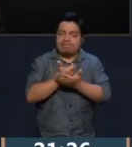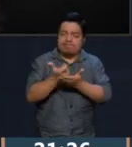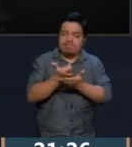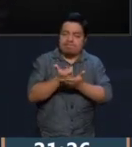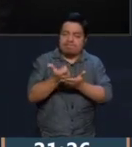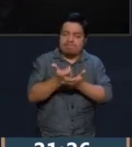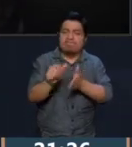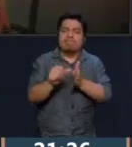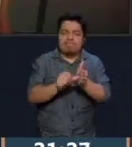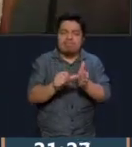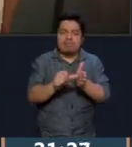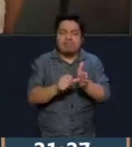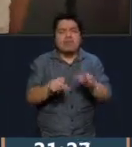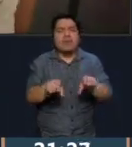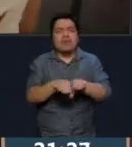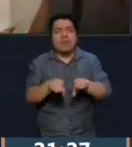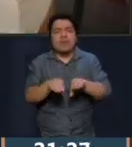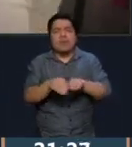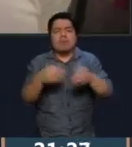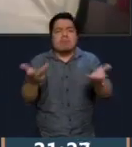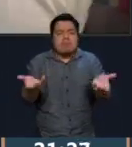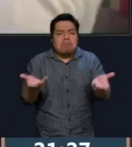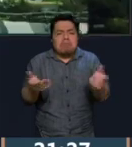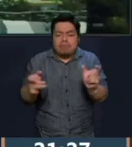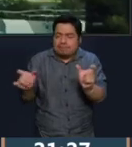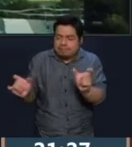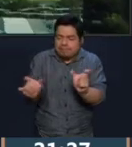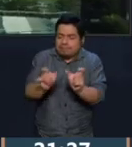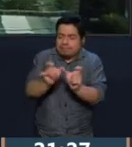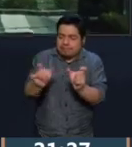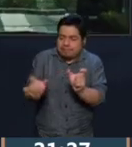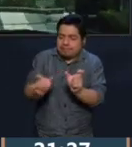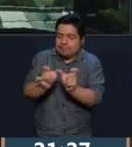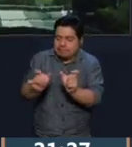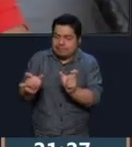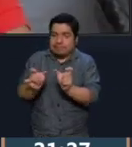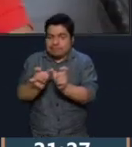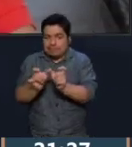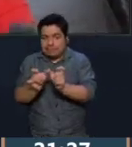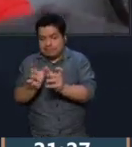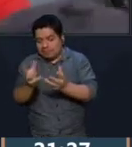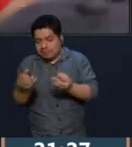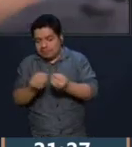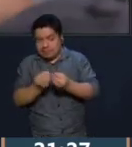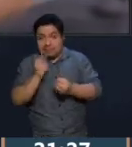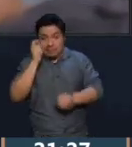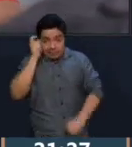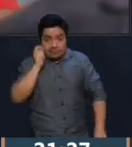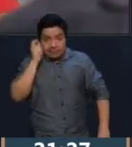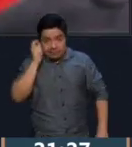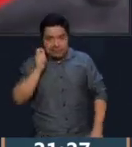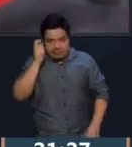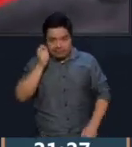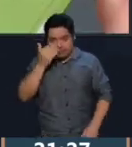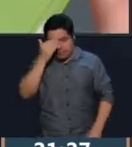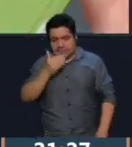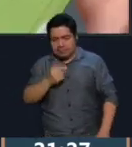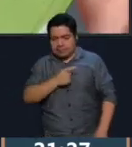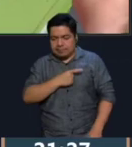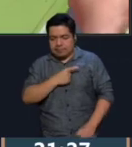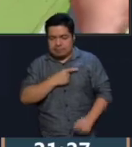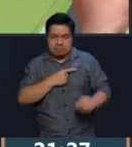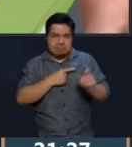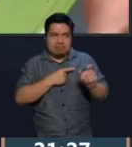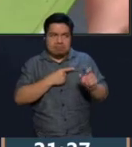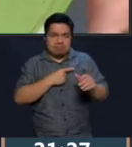¿Cómo? Pues justamente complementando esta diferencia entre esta pensión, perdón que lo ponga así, no